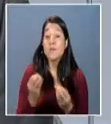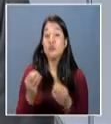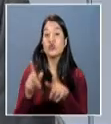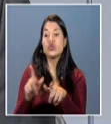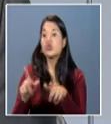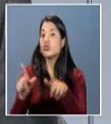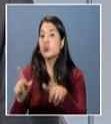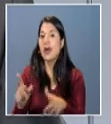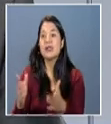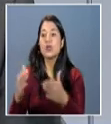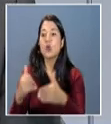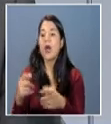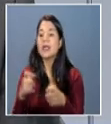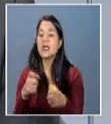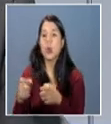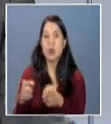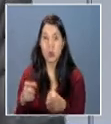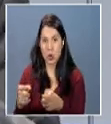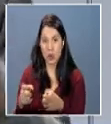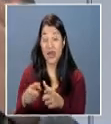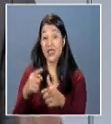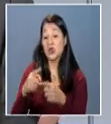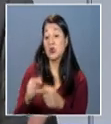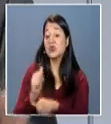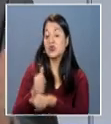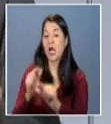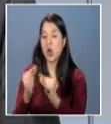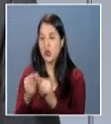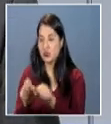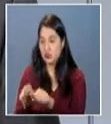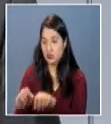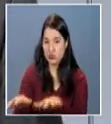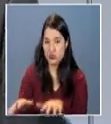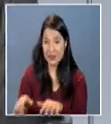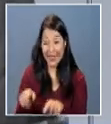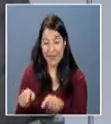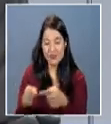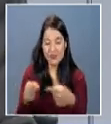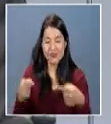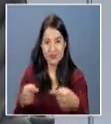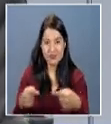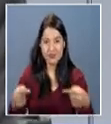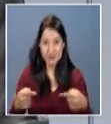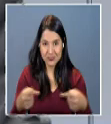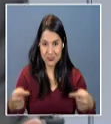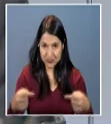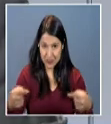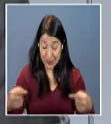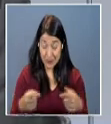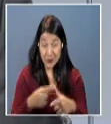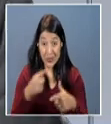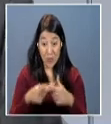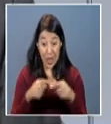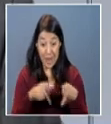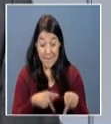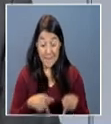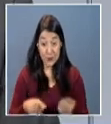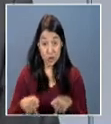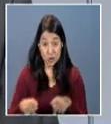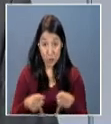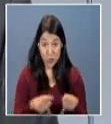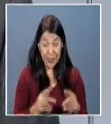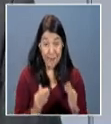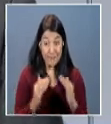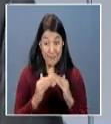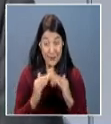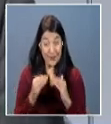bandas de narcotráfico. Son estas bandas las que se están peleando entre ellas los mercados de la droga, y entonces los vecinos, los ciudadanos de Costa Rica que viven en